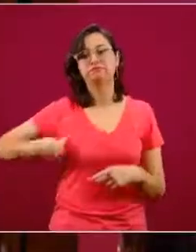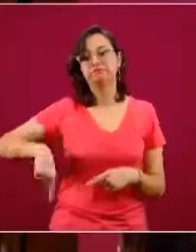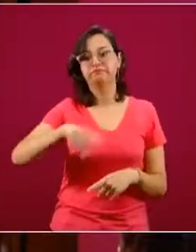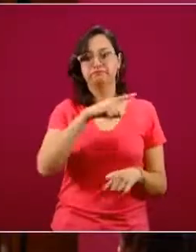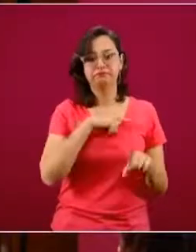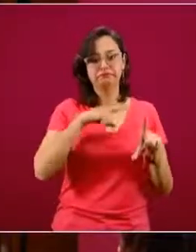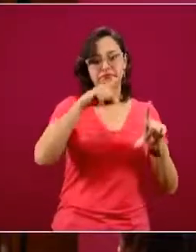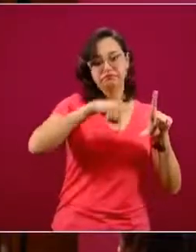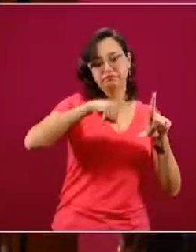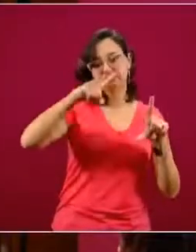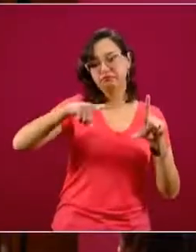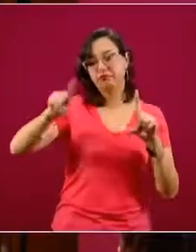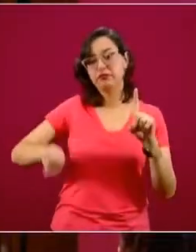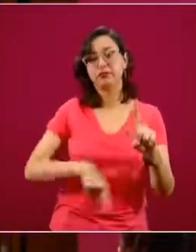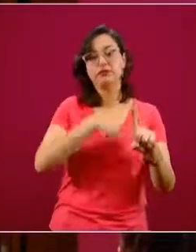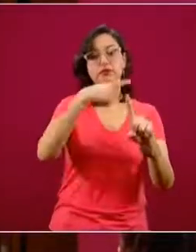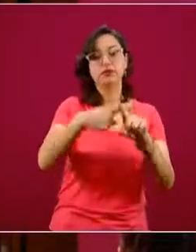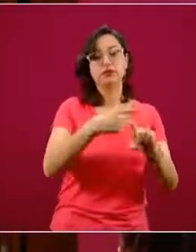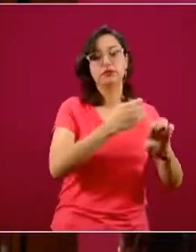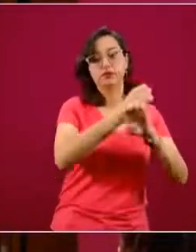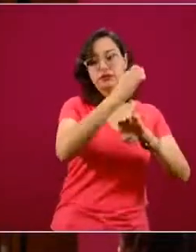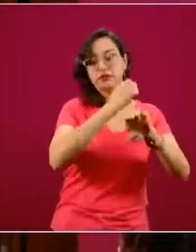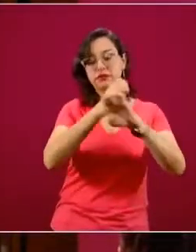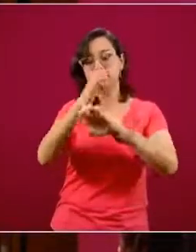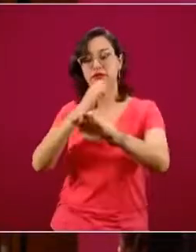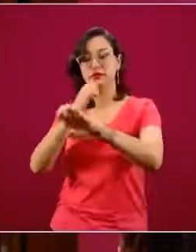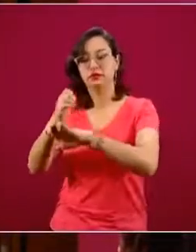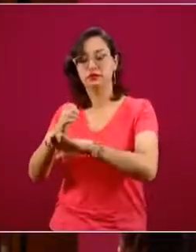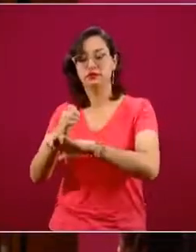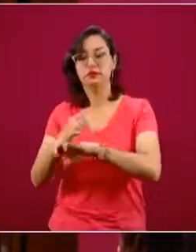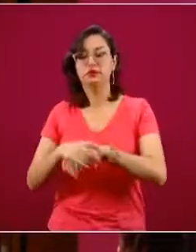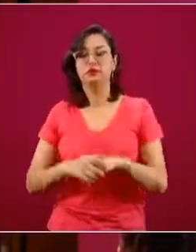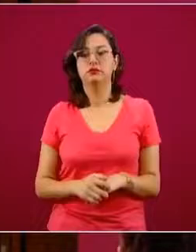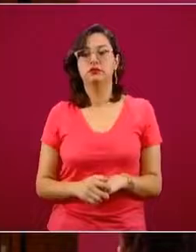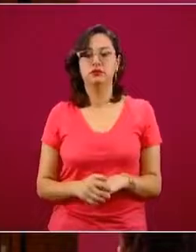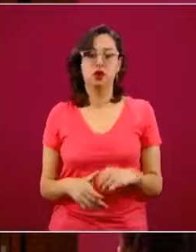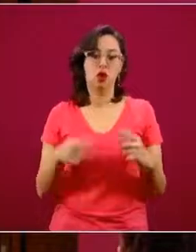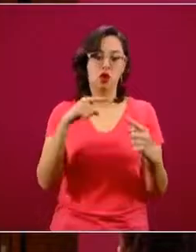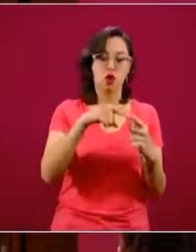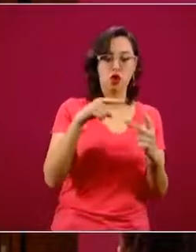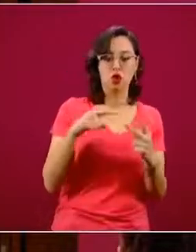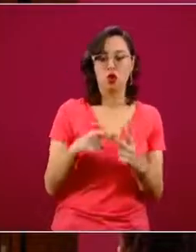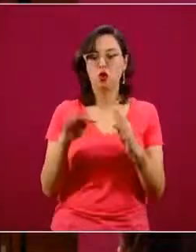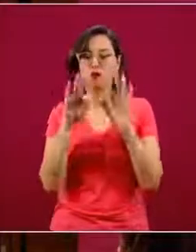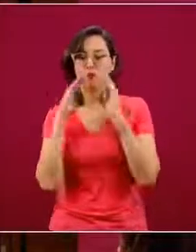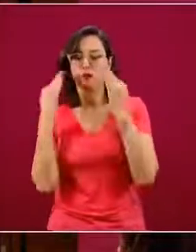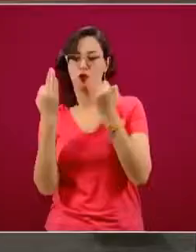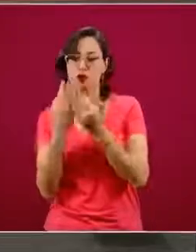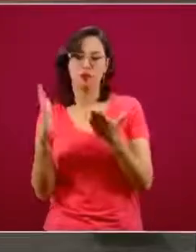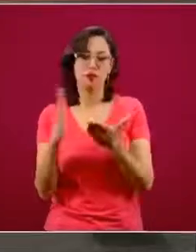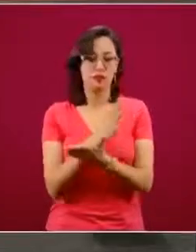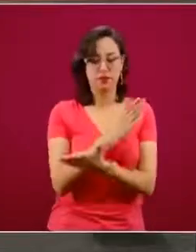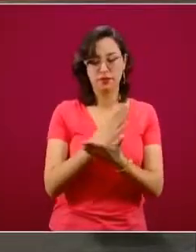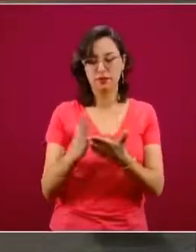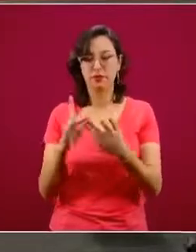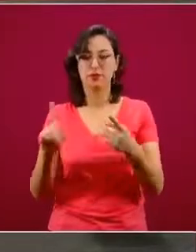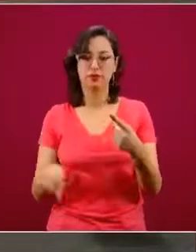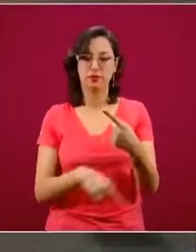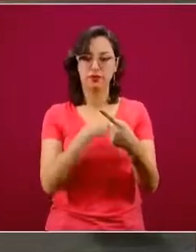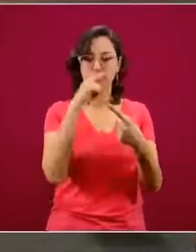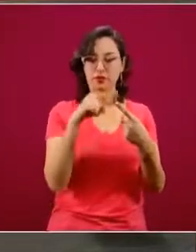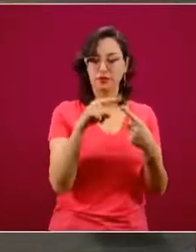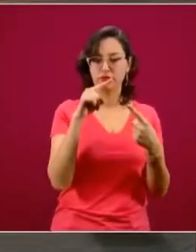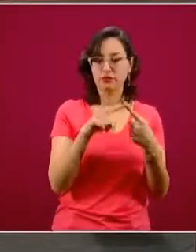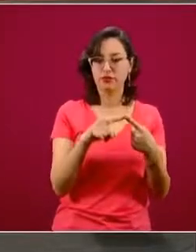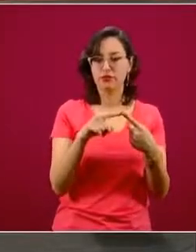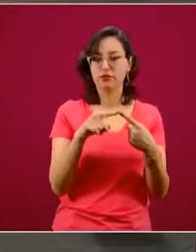gráficos por estado de la República con las 2 fuentes distintas y diferenciadas. La